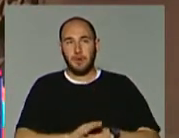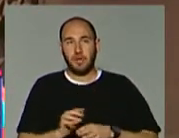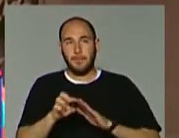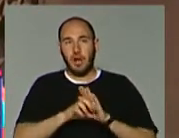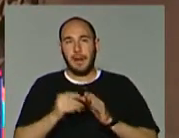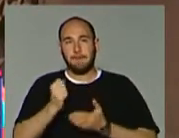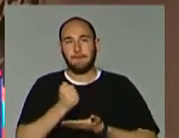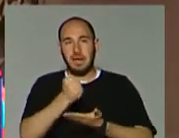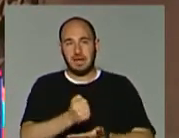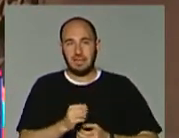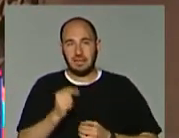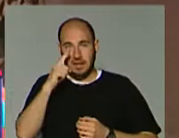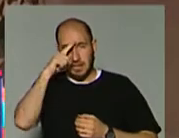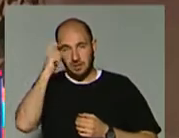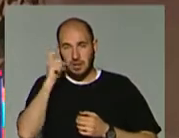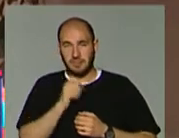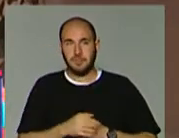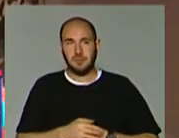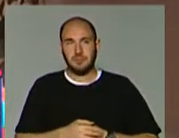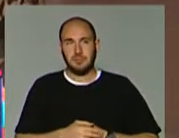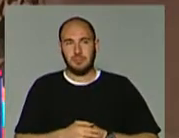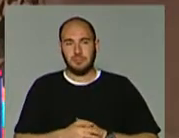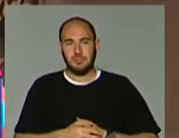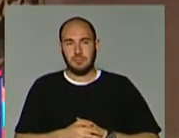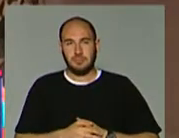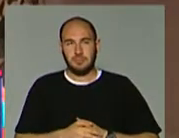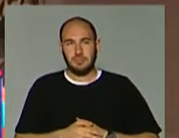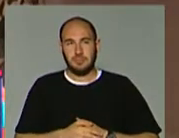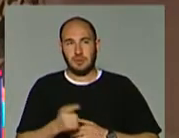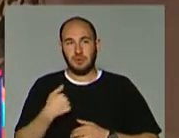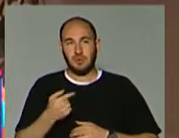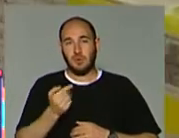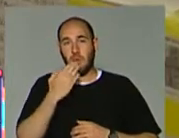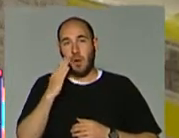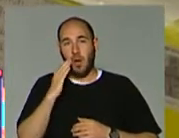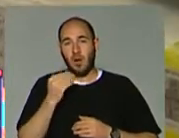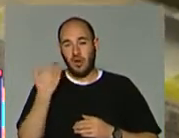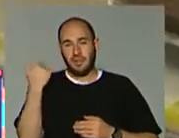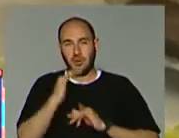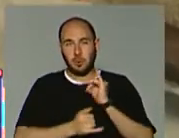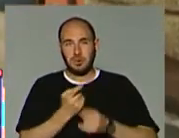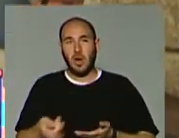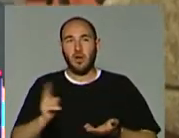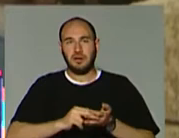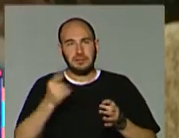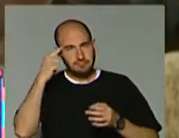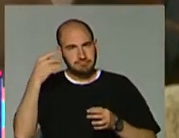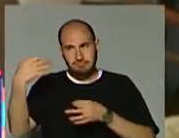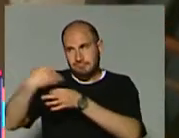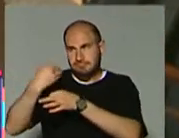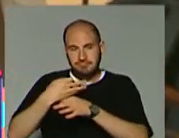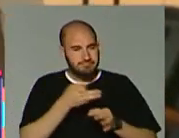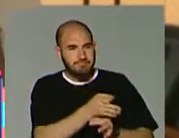de becas de la Nación, el Fulbright, y estoy cumpliendo la misión que dije que iba a hacer, que es volver y transmitir esto